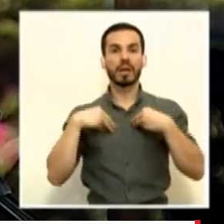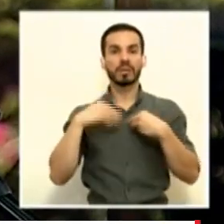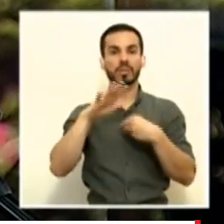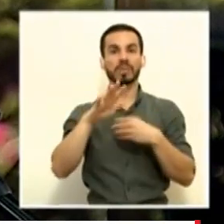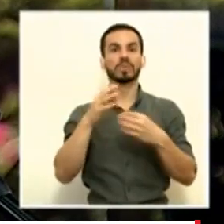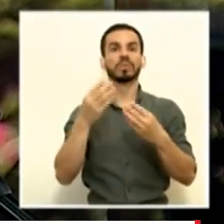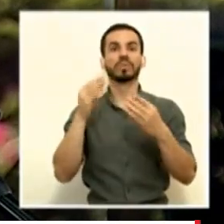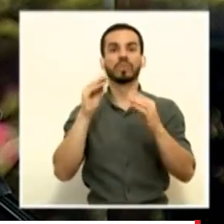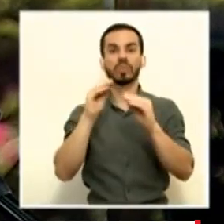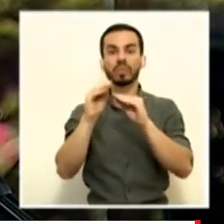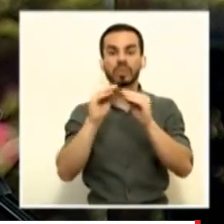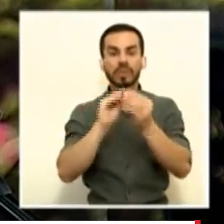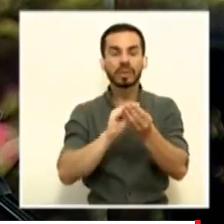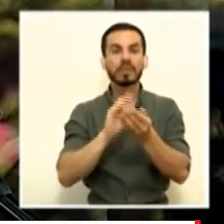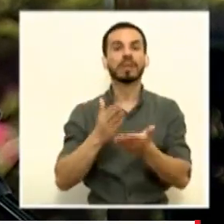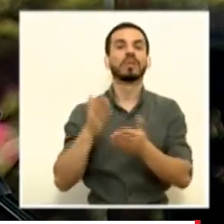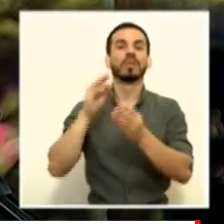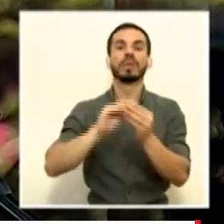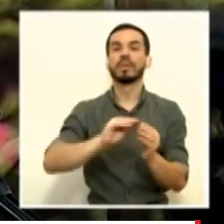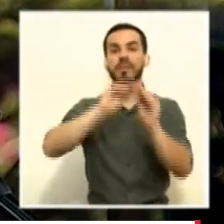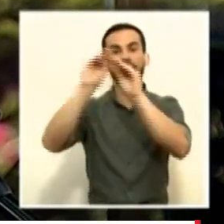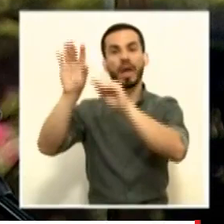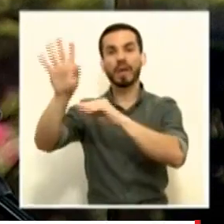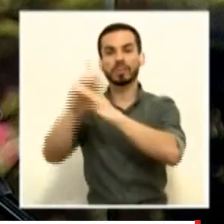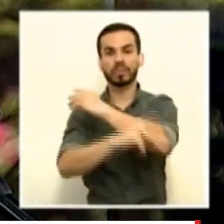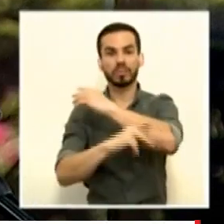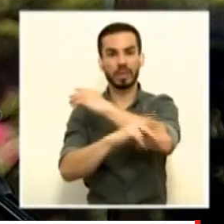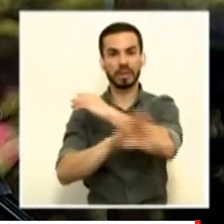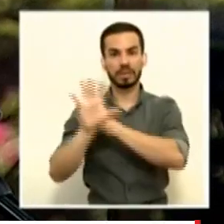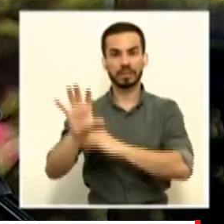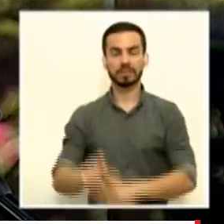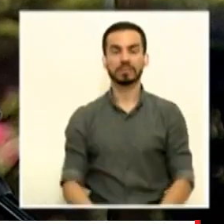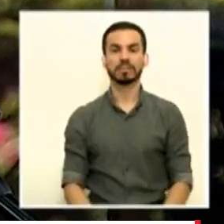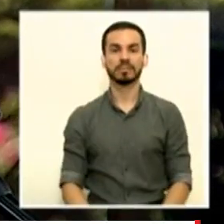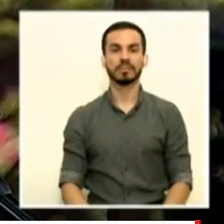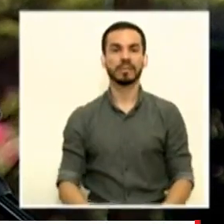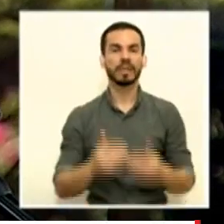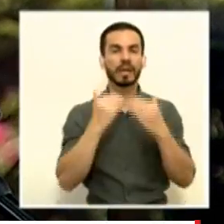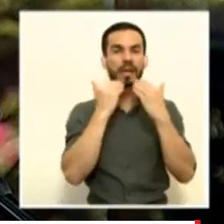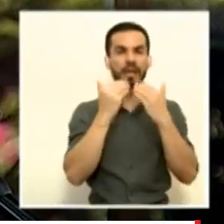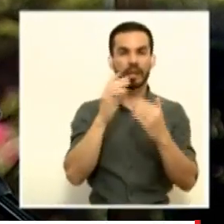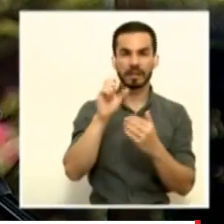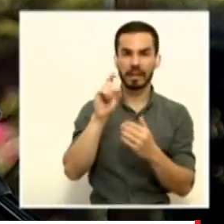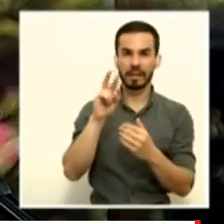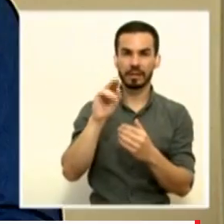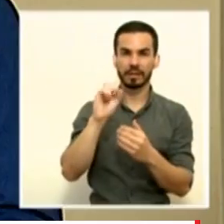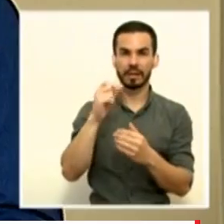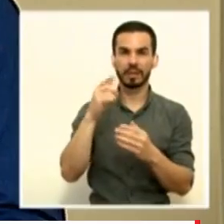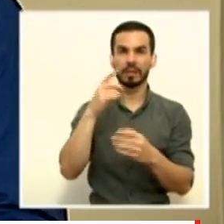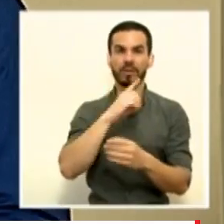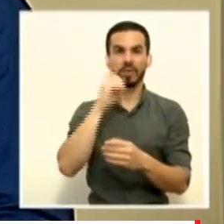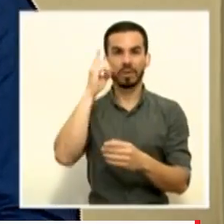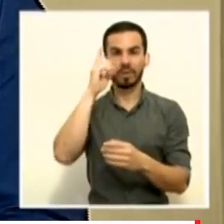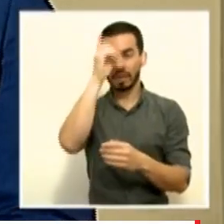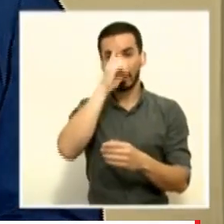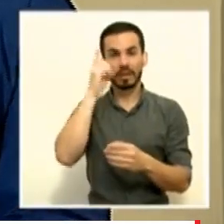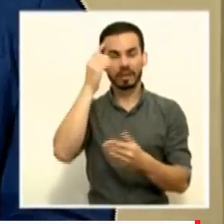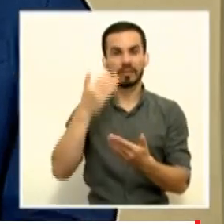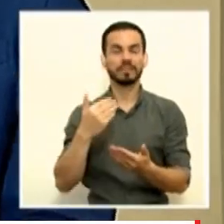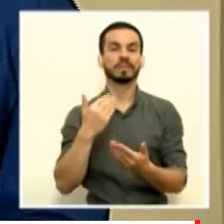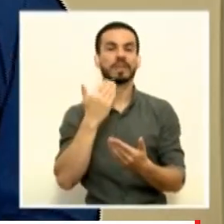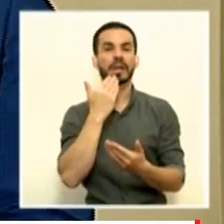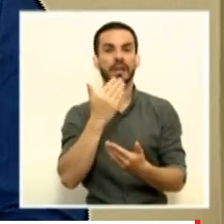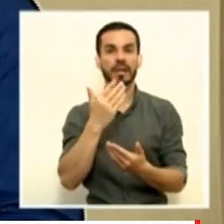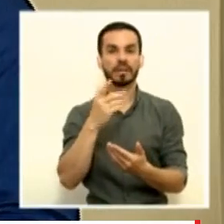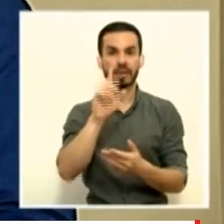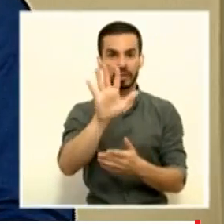su eventual retorno a su país de origen. Muchas gracias, don Edgar. Doctor Daniel Salas, ministro de Salud, por favor. Sí,